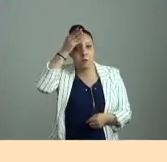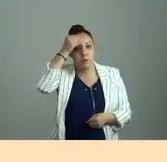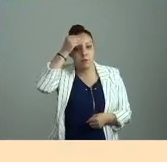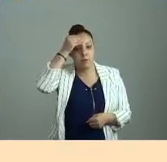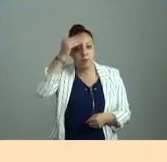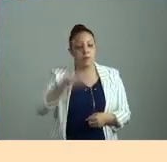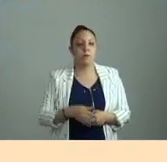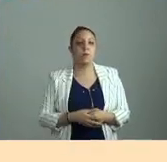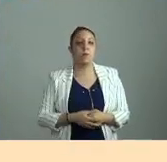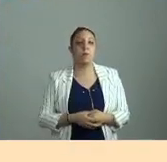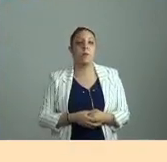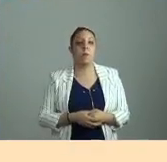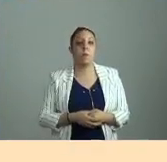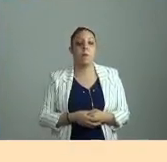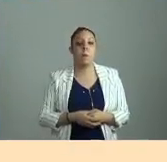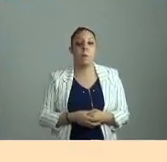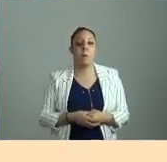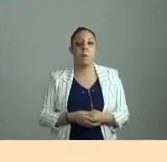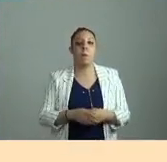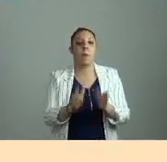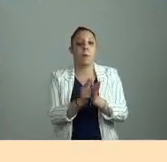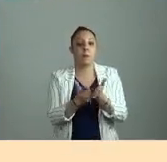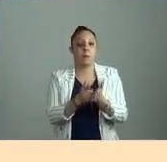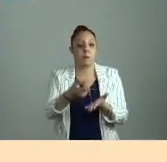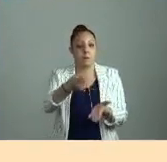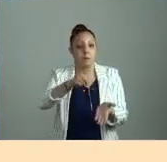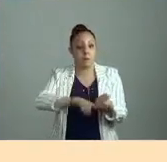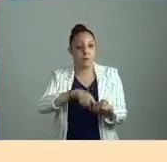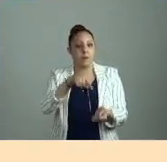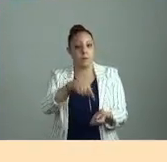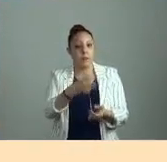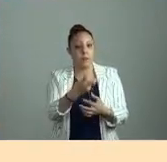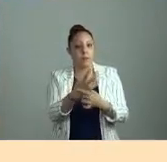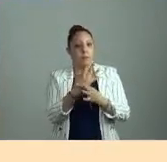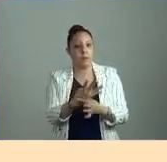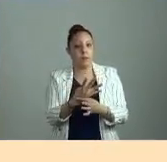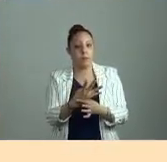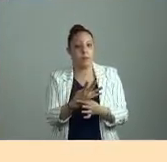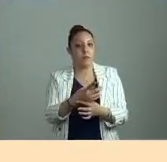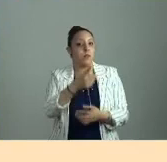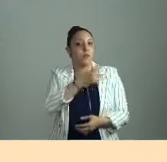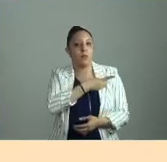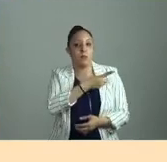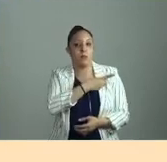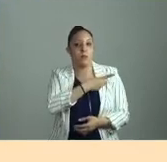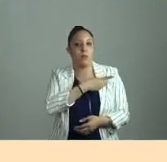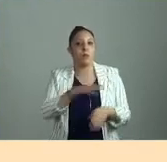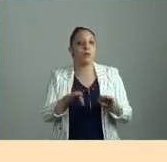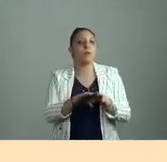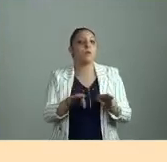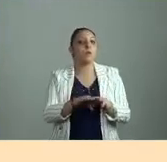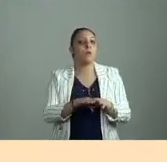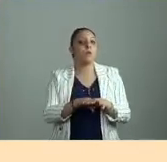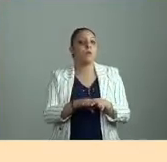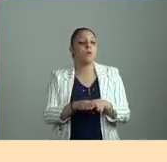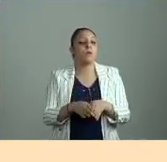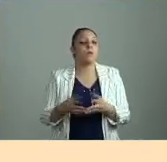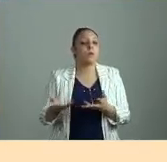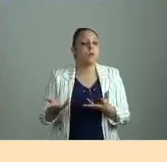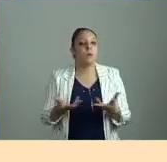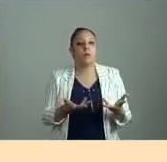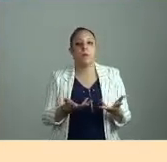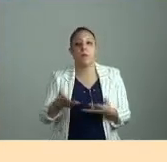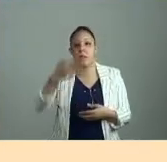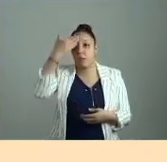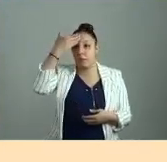en el libro no es esta capacidad de politizar la de producción y de